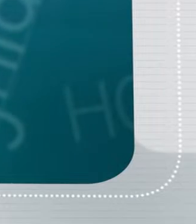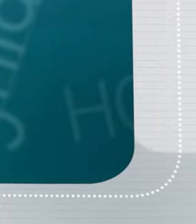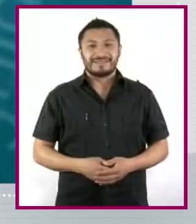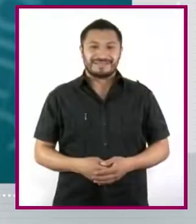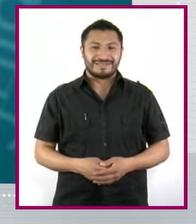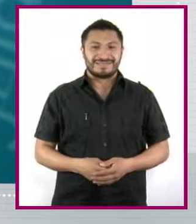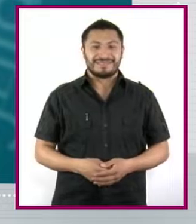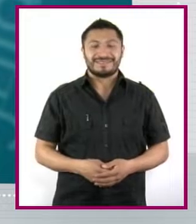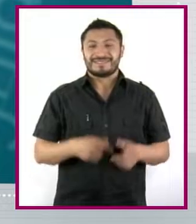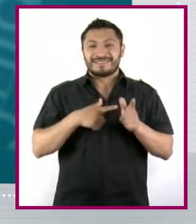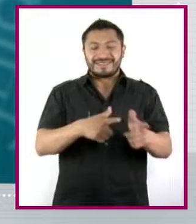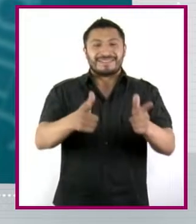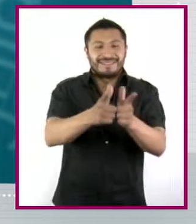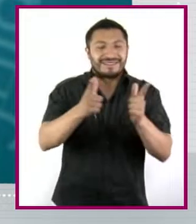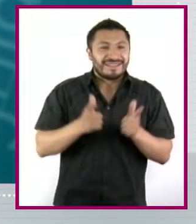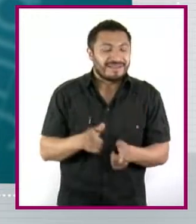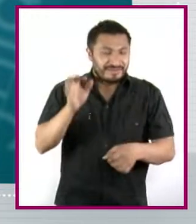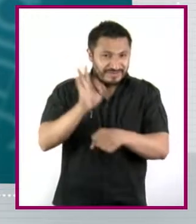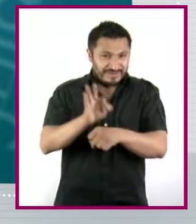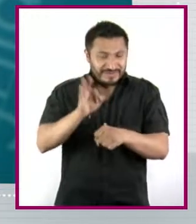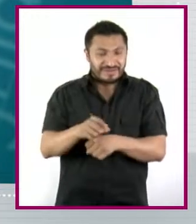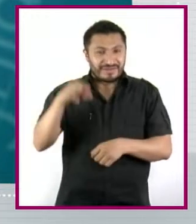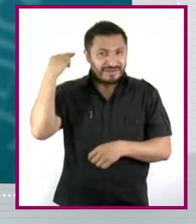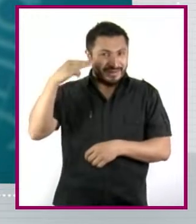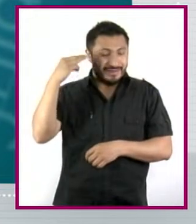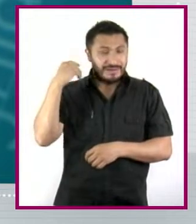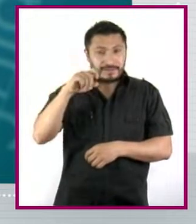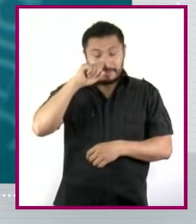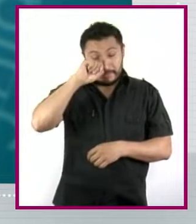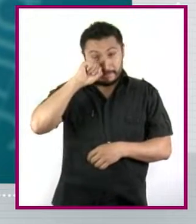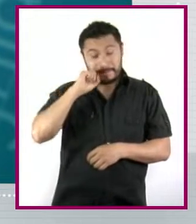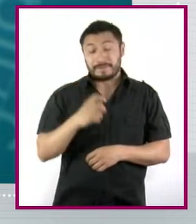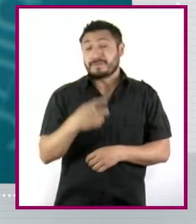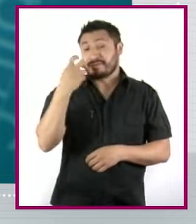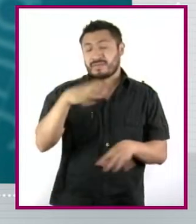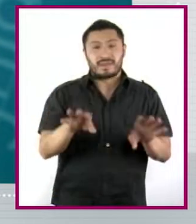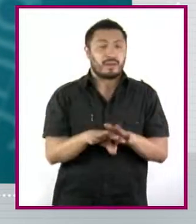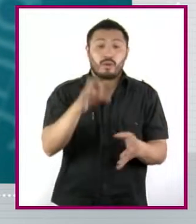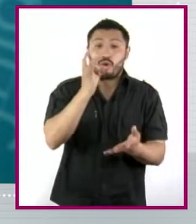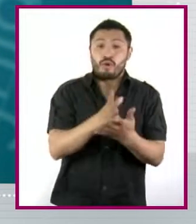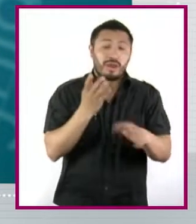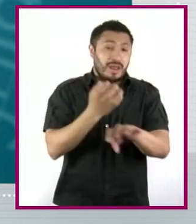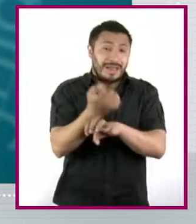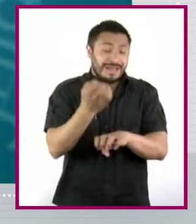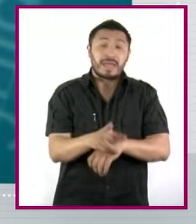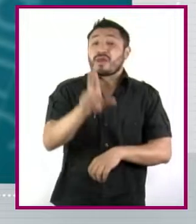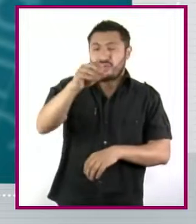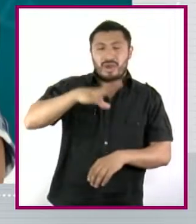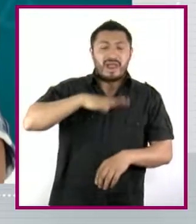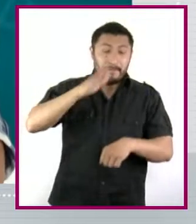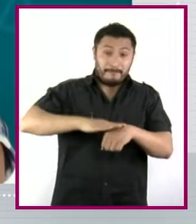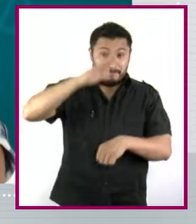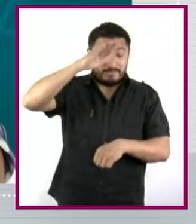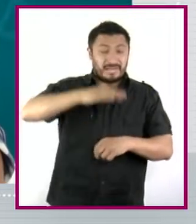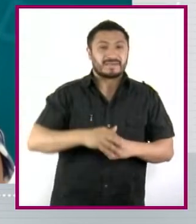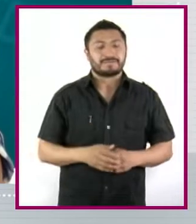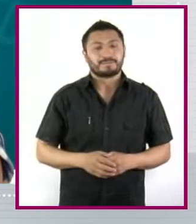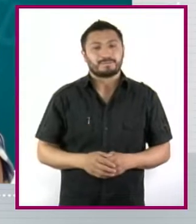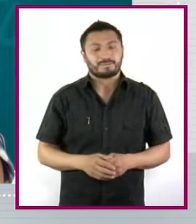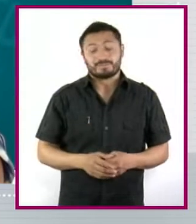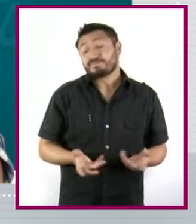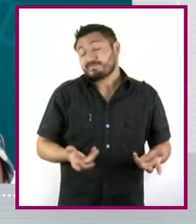Continuemos con los grupos comunitarios de autodefensa en Michoacán, que por cierto, no es el único estado del país en el que existen.